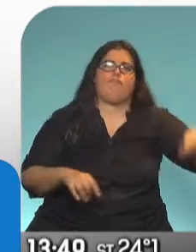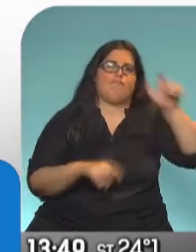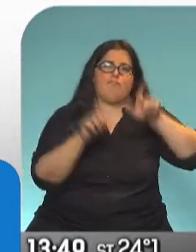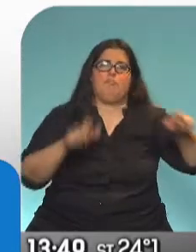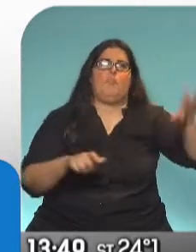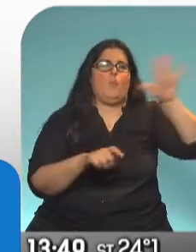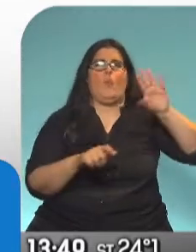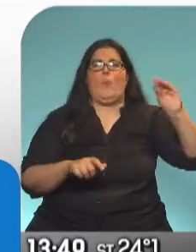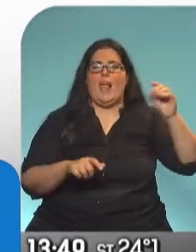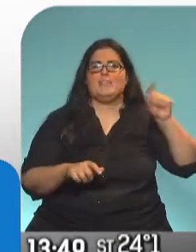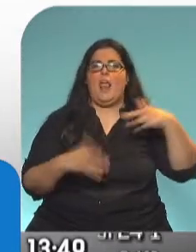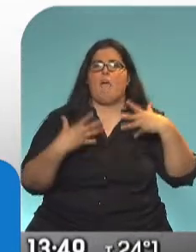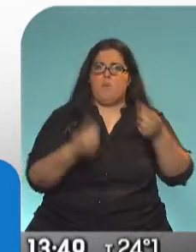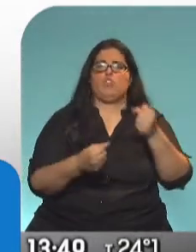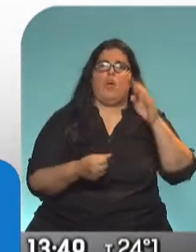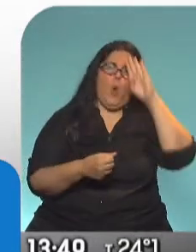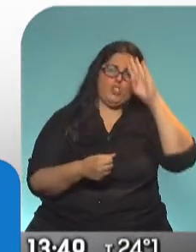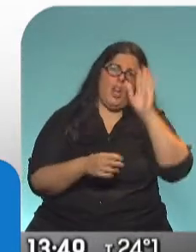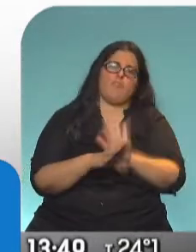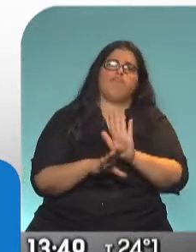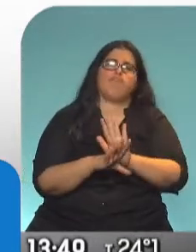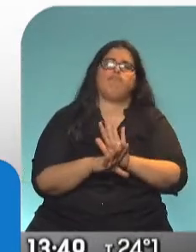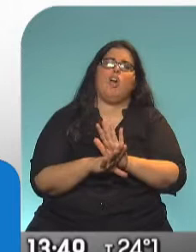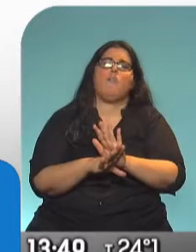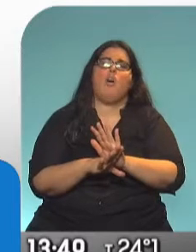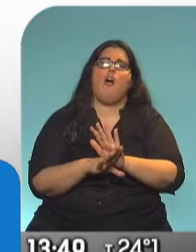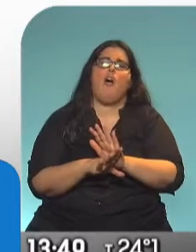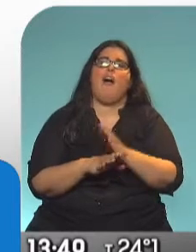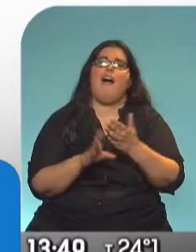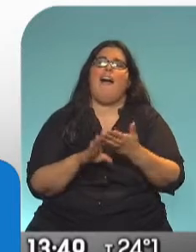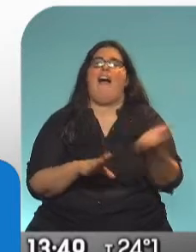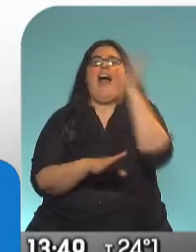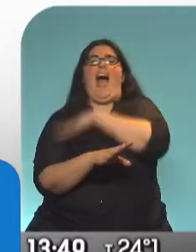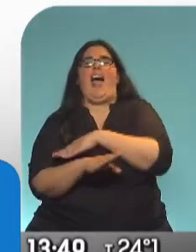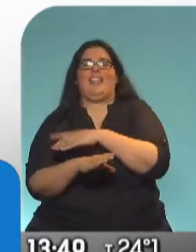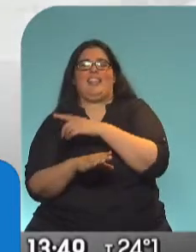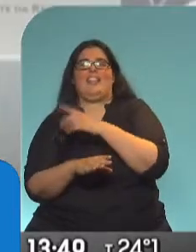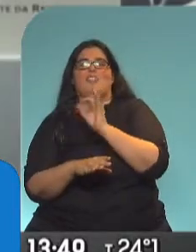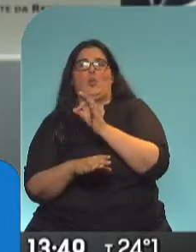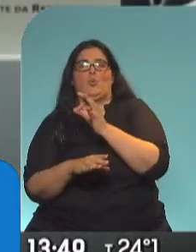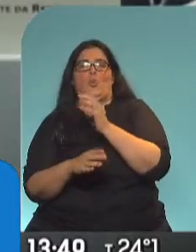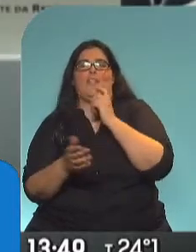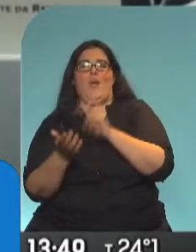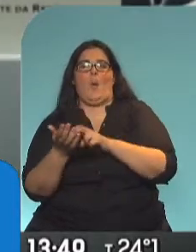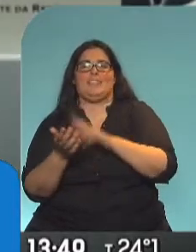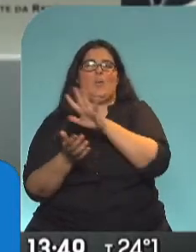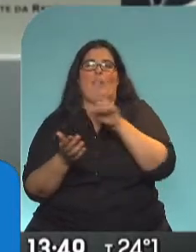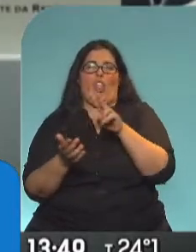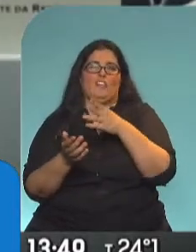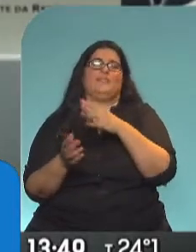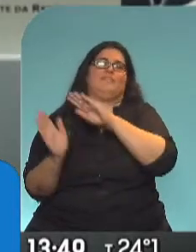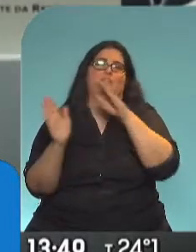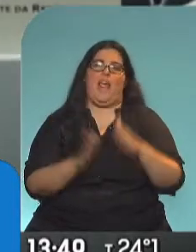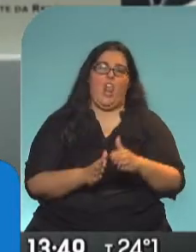gestión de Bolsonaro, lo que representa una caída en relación al sondeo realizado a principios de octubre. A mitad de año superaba